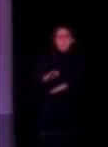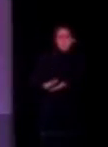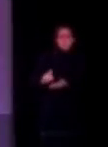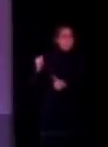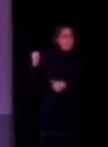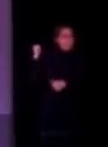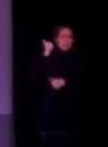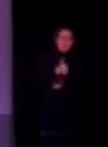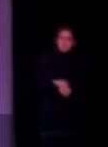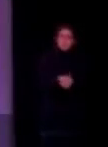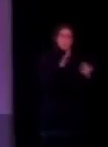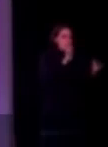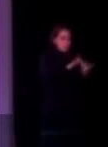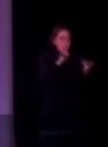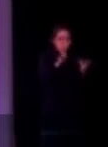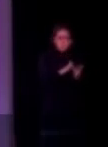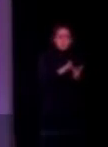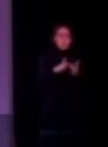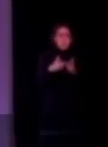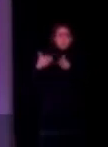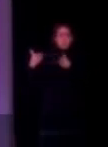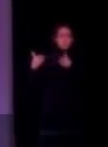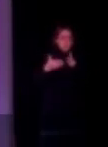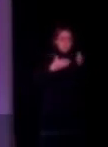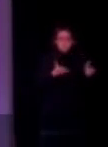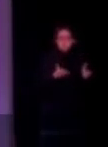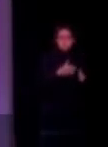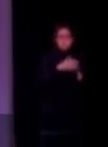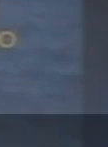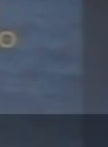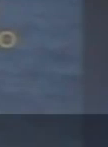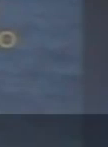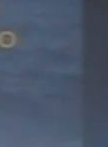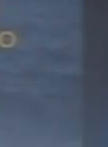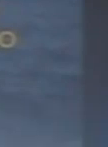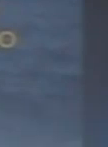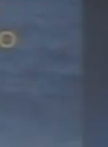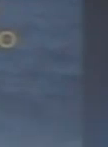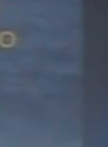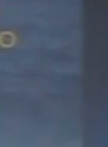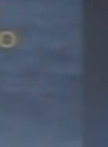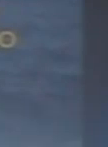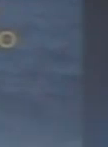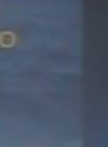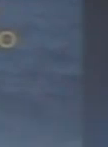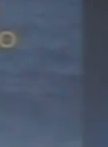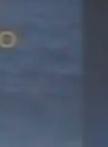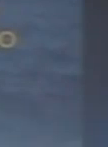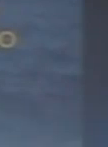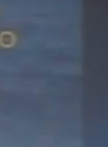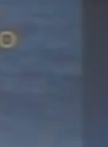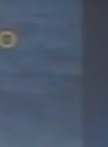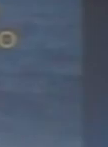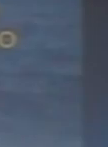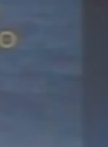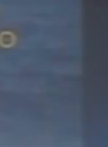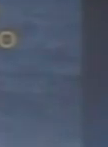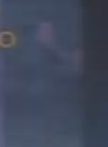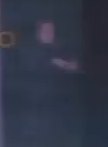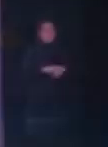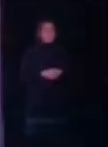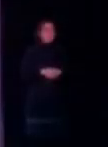Zepri elkartean, Iridia taldean eta bar eta bar eta bar. Gracias, Javier. En nombre de todo el equipo